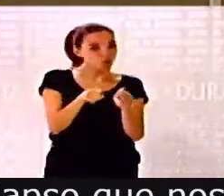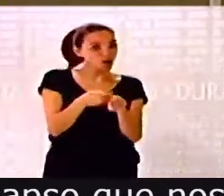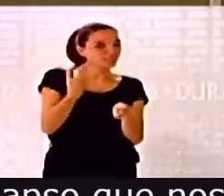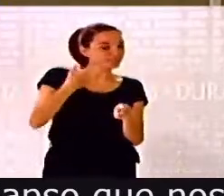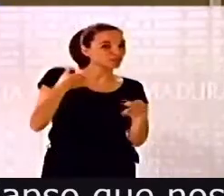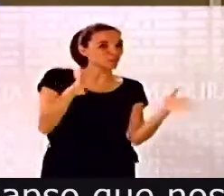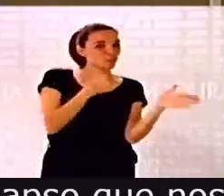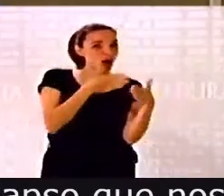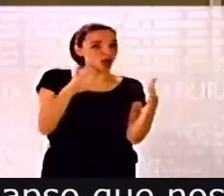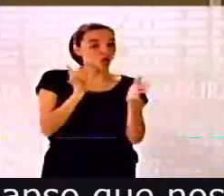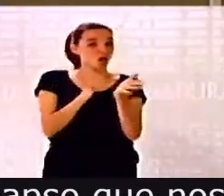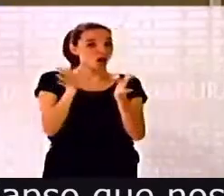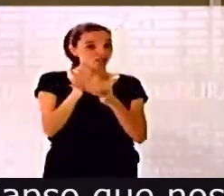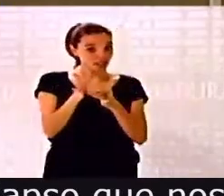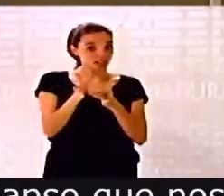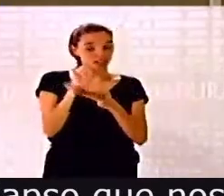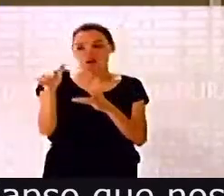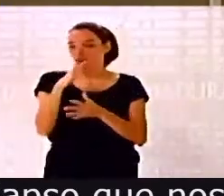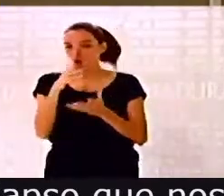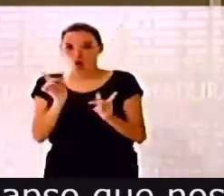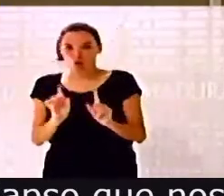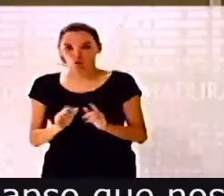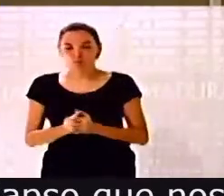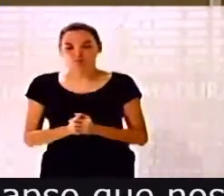de abril de este año.